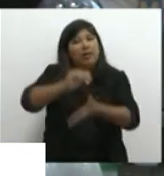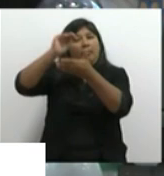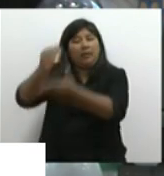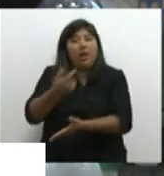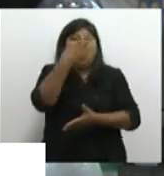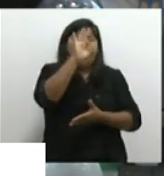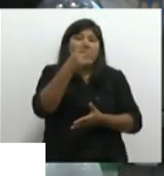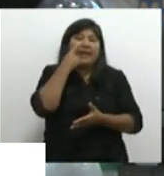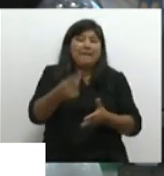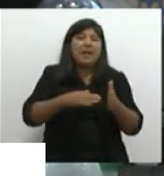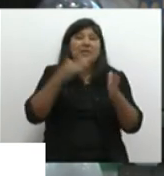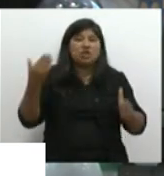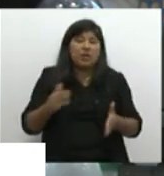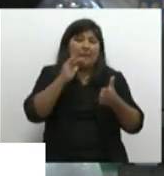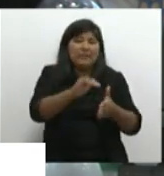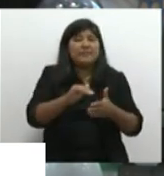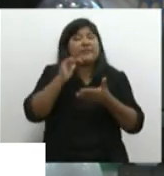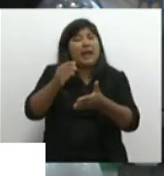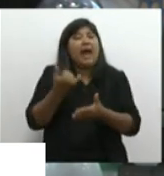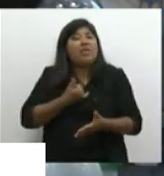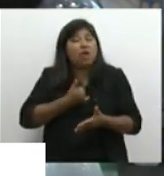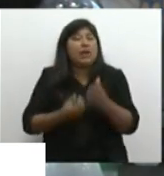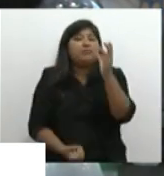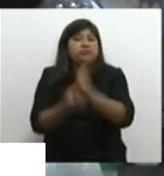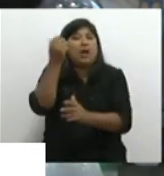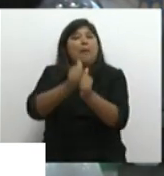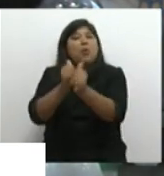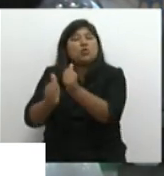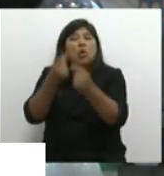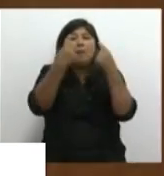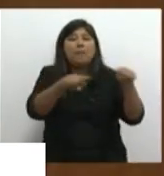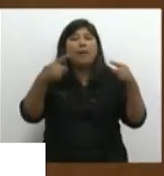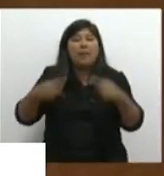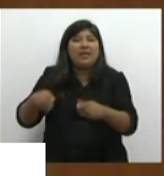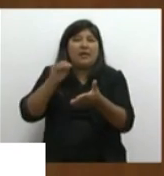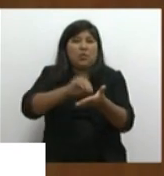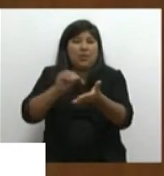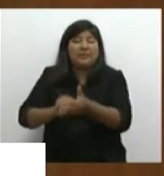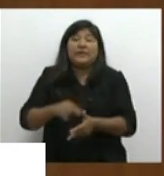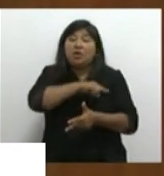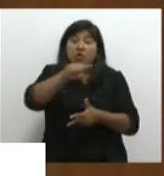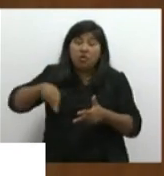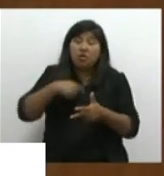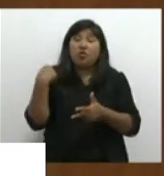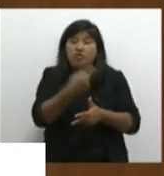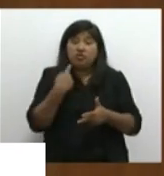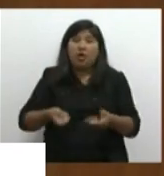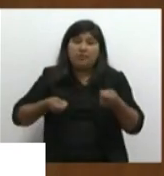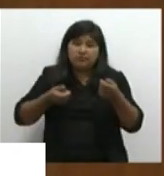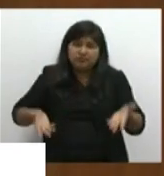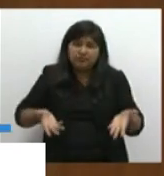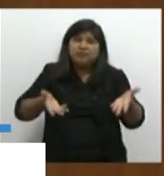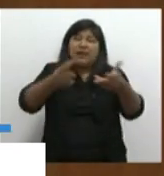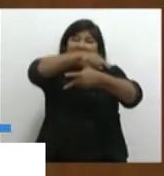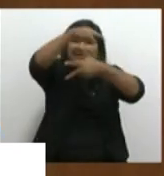esquemas de la matriz productiva que tenemos pero nosotros le hemos dado impulso a tres temas uno de ellos el